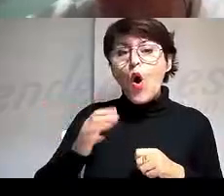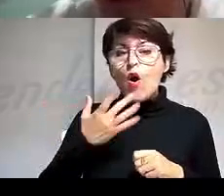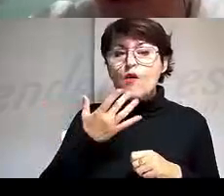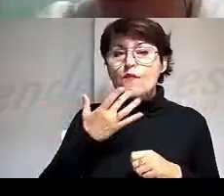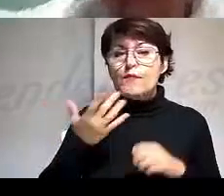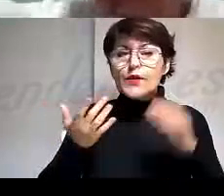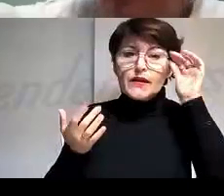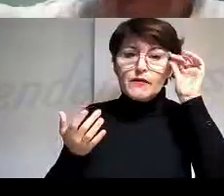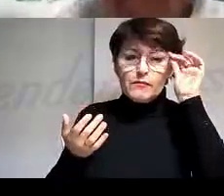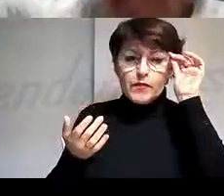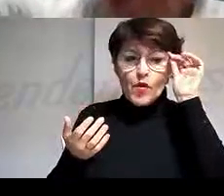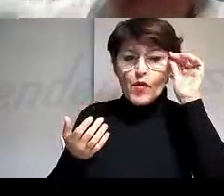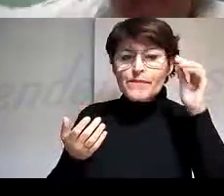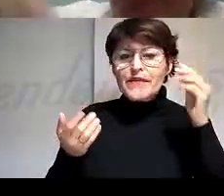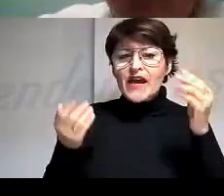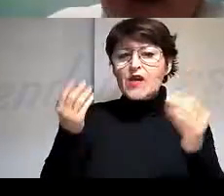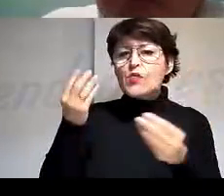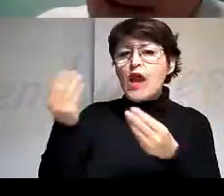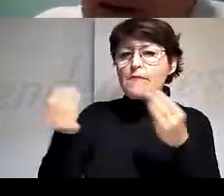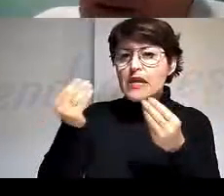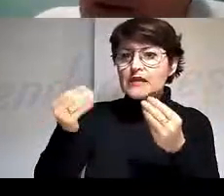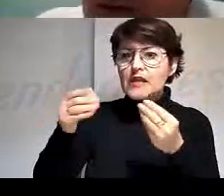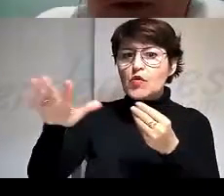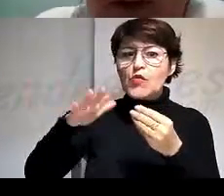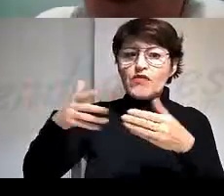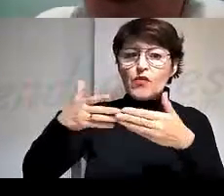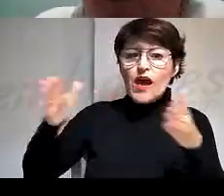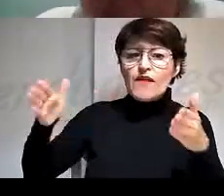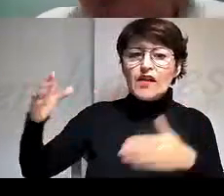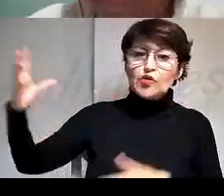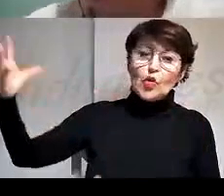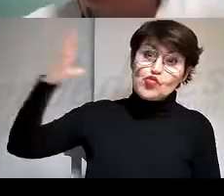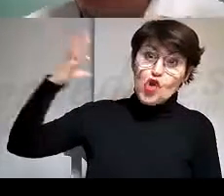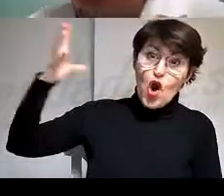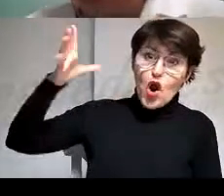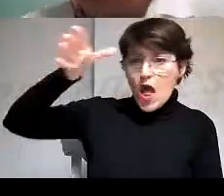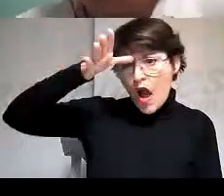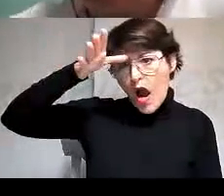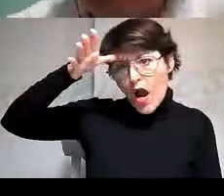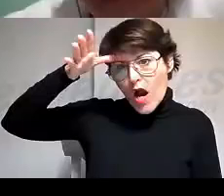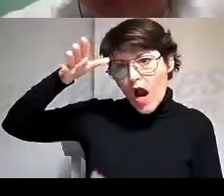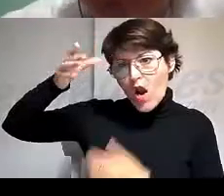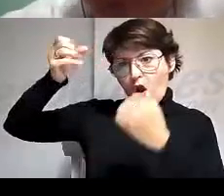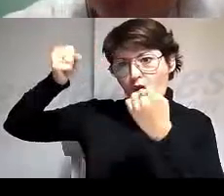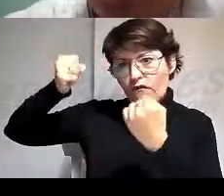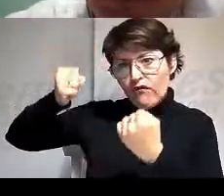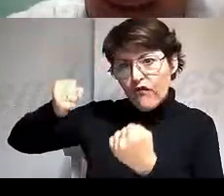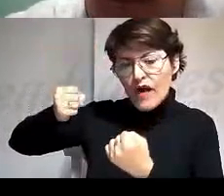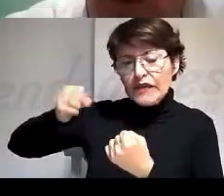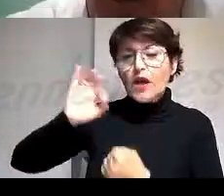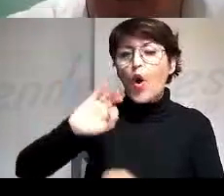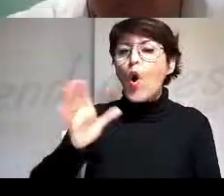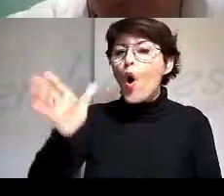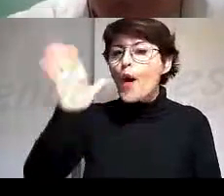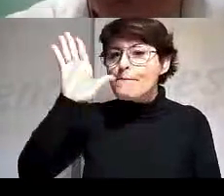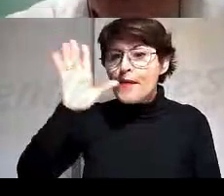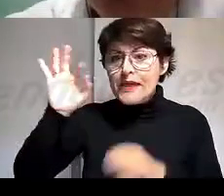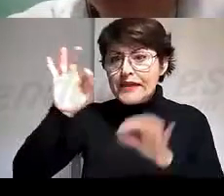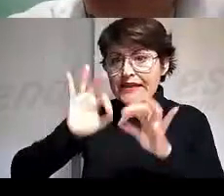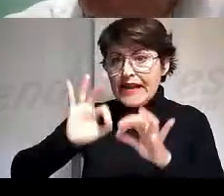un ambiente, en un lugar abierto, expuestos al sol, si no hemos sido conscientes de beber lo suficiente, por